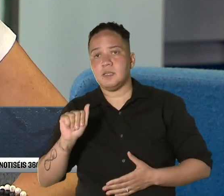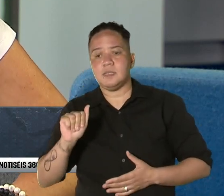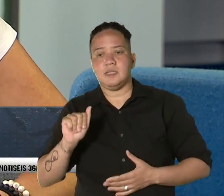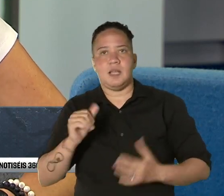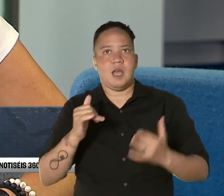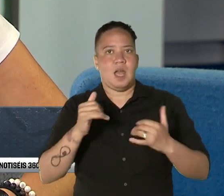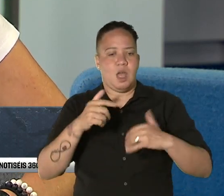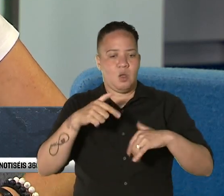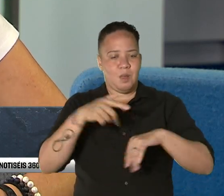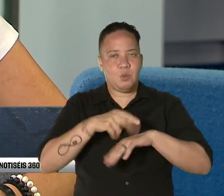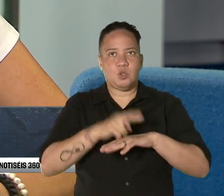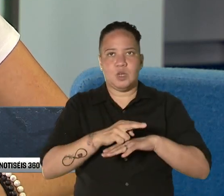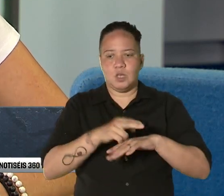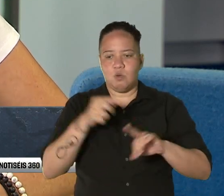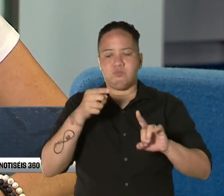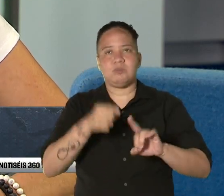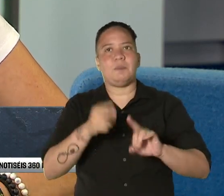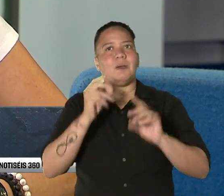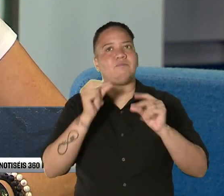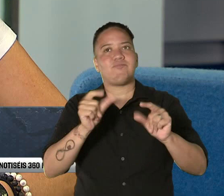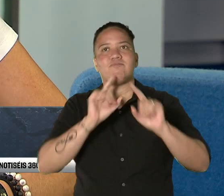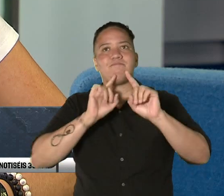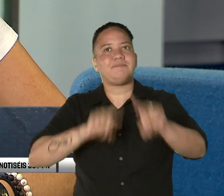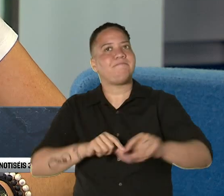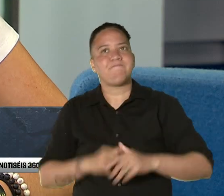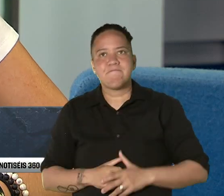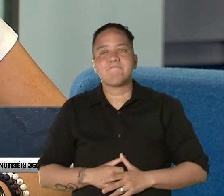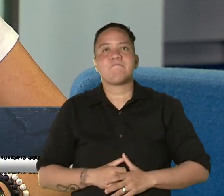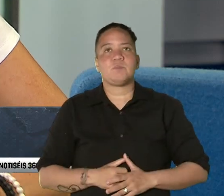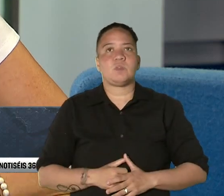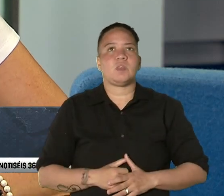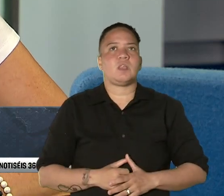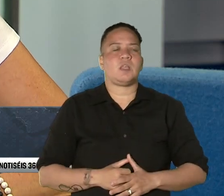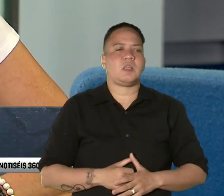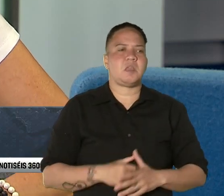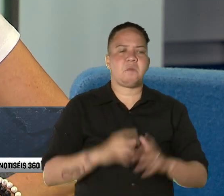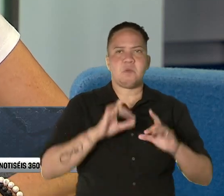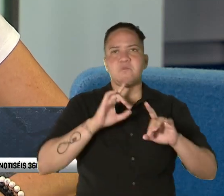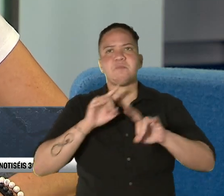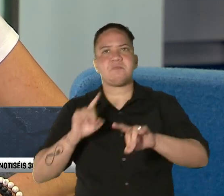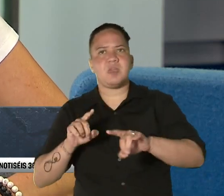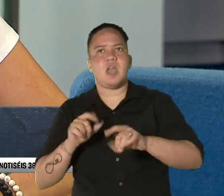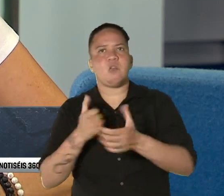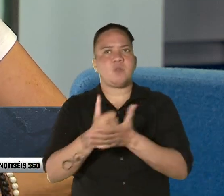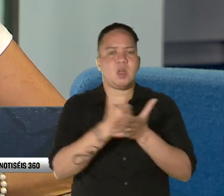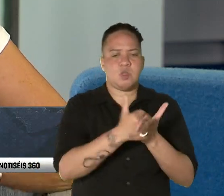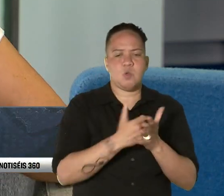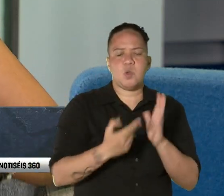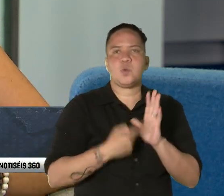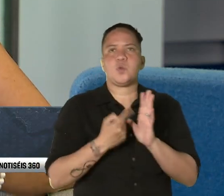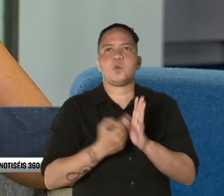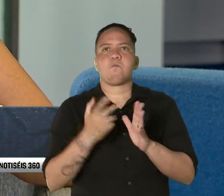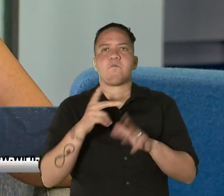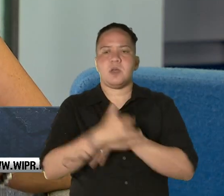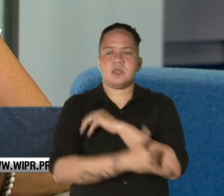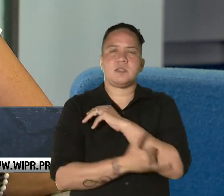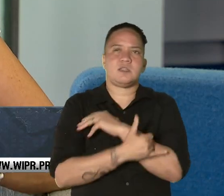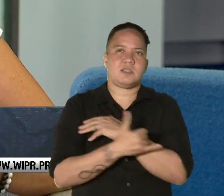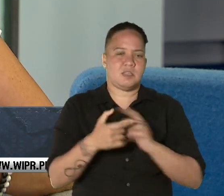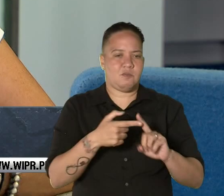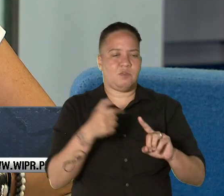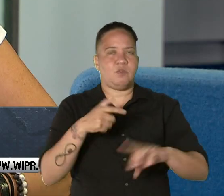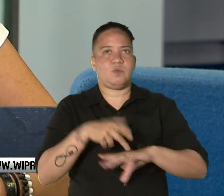Puerto Rico ya llevábamos respondiendo en algunos países desde Puerto Rico y nos dimos cuenta de